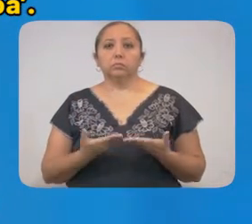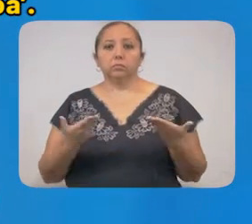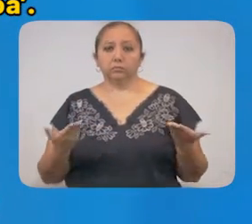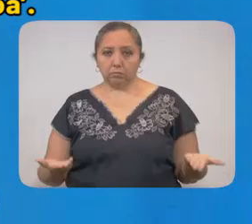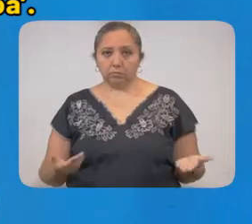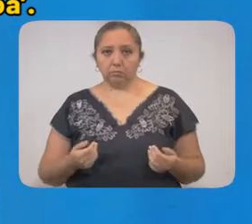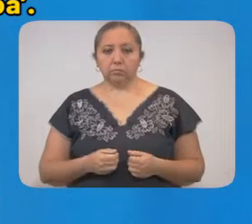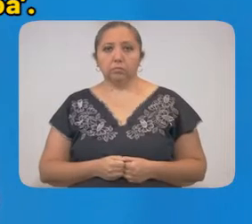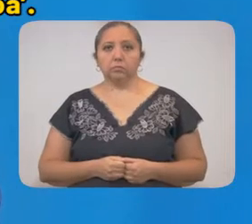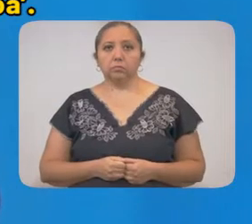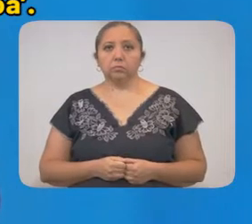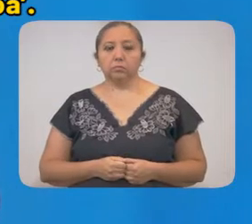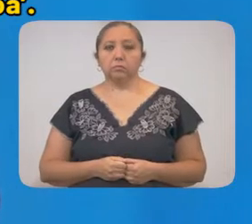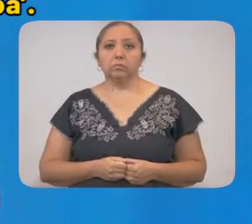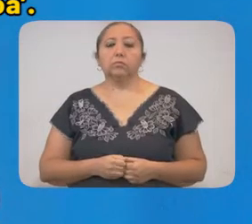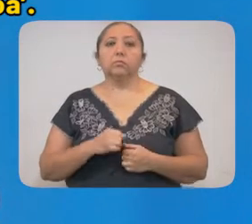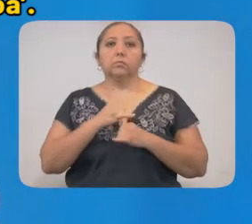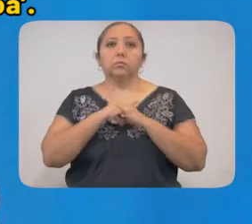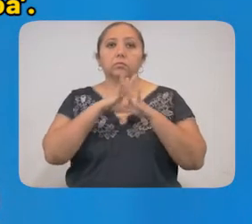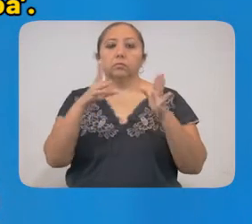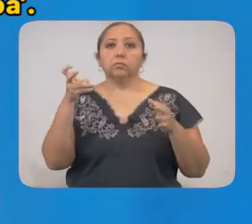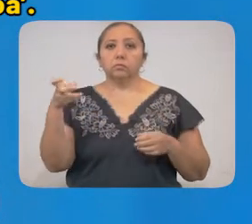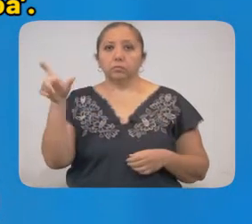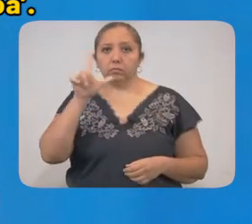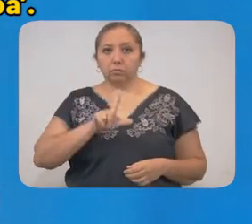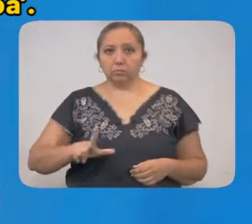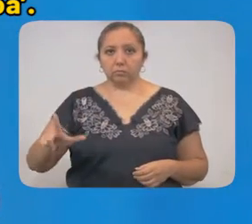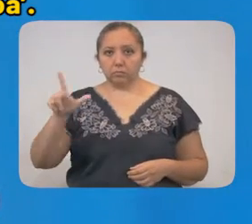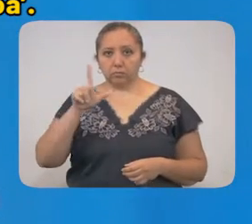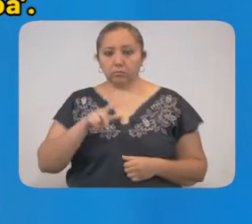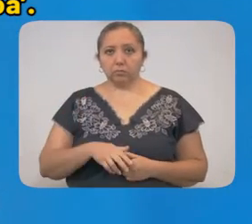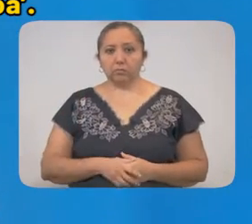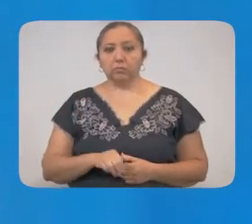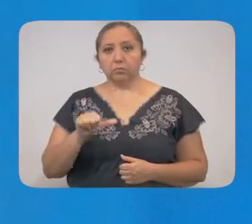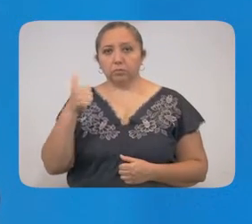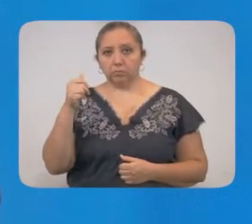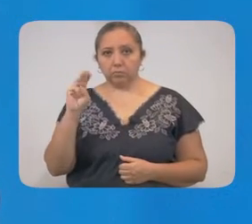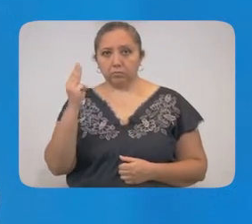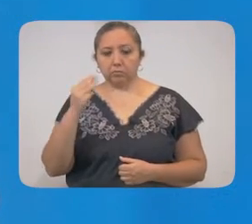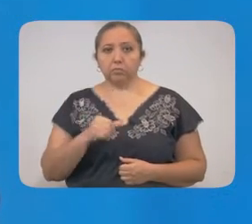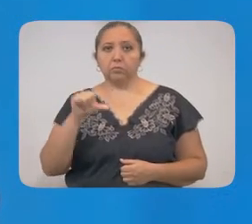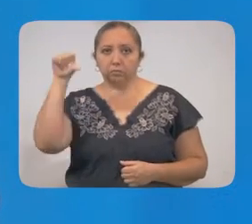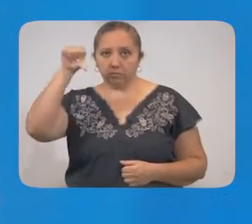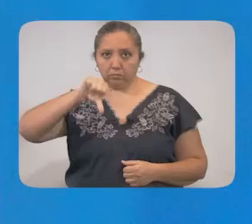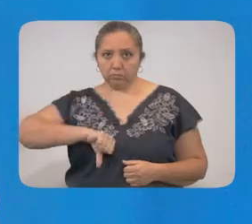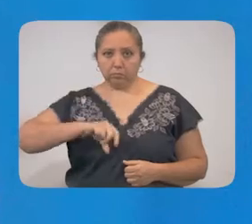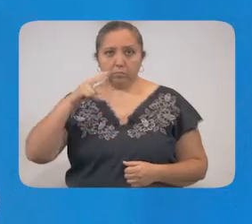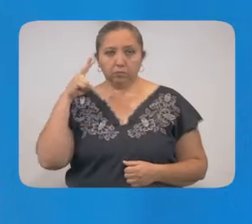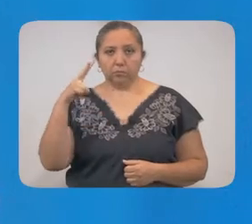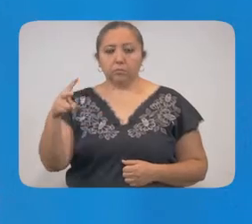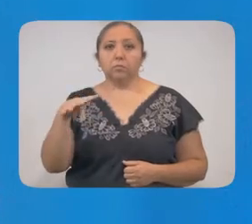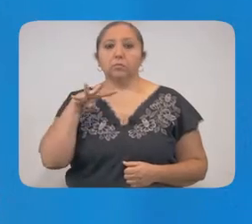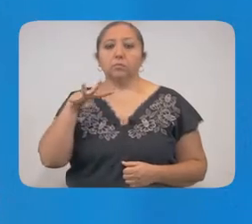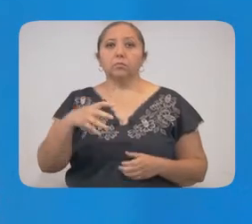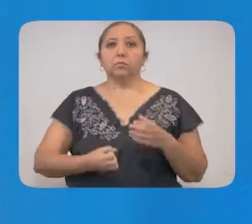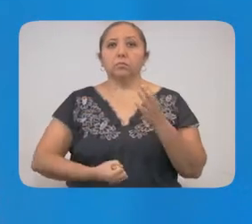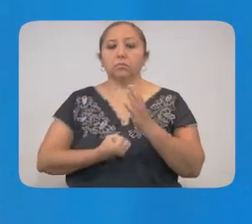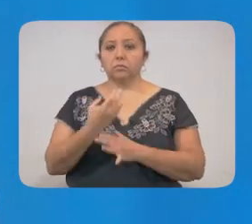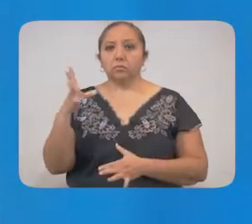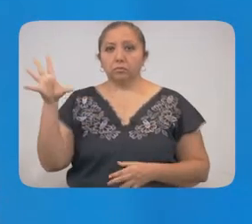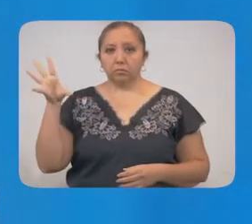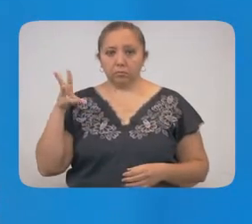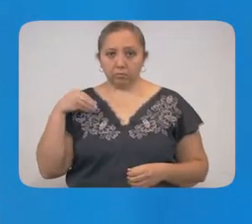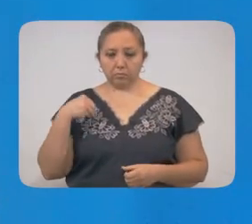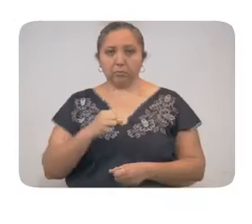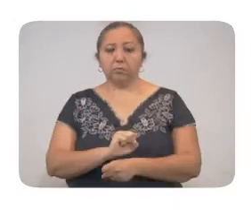A continuación, el parte médico de este lunes 11 de mayo. Hoy se detectaron 19 nuevos contagios